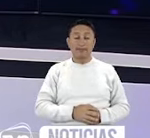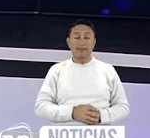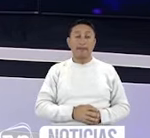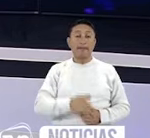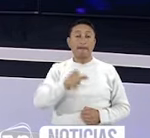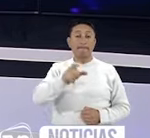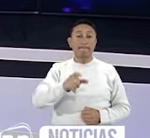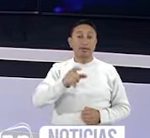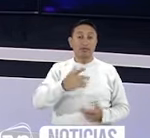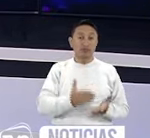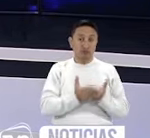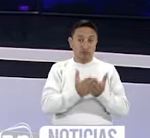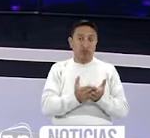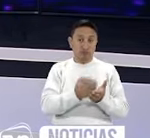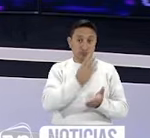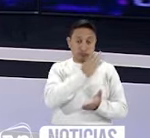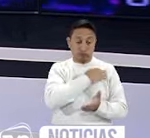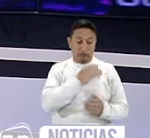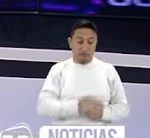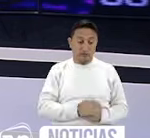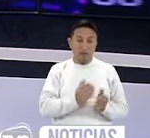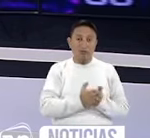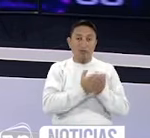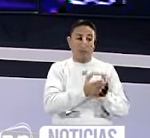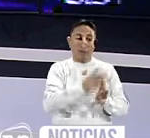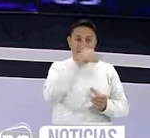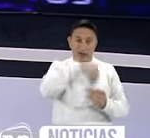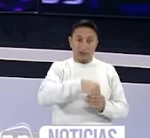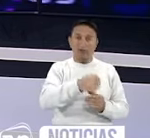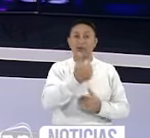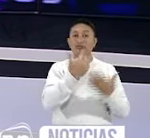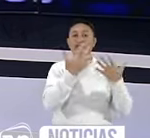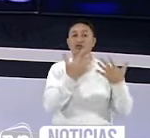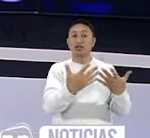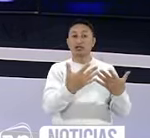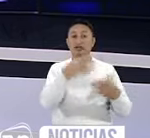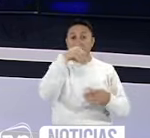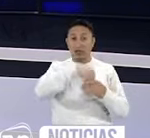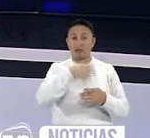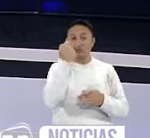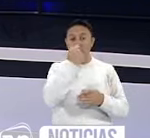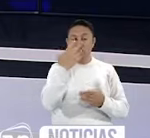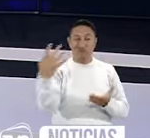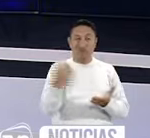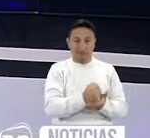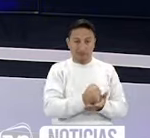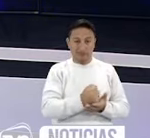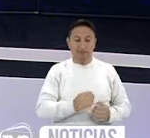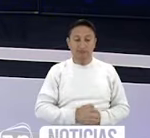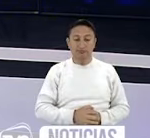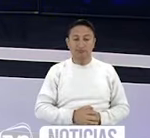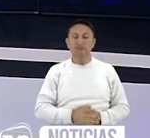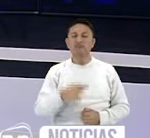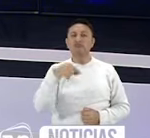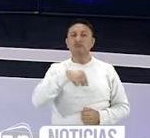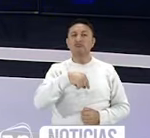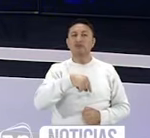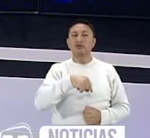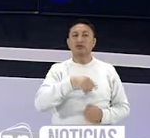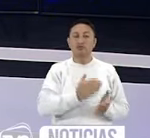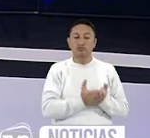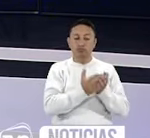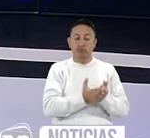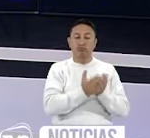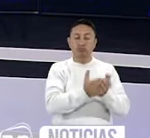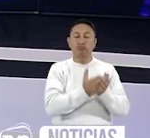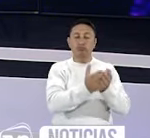una embarcación con 10 sacos de yute repletos de clorhidrato de cocaína. La droga estaba embarcada en una lancha sin